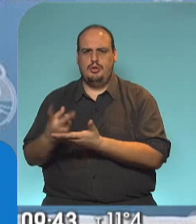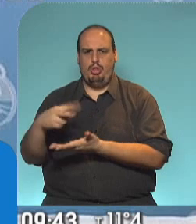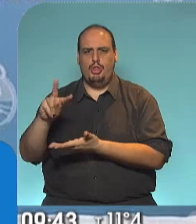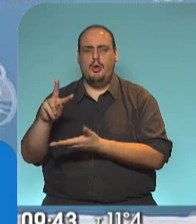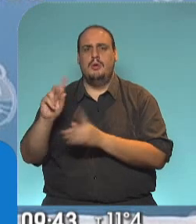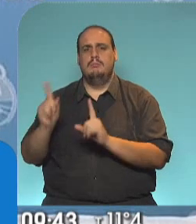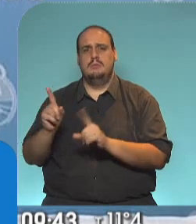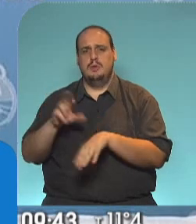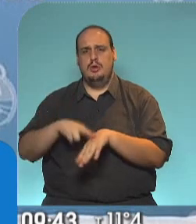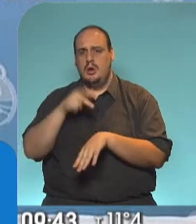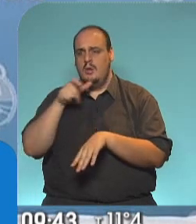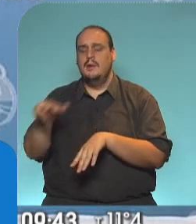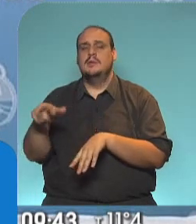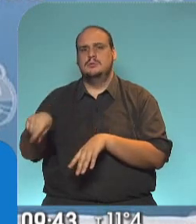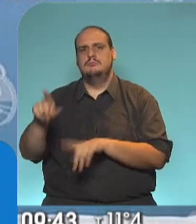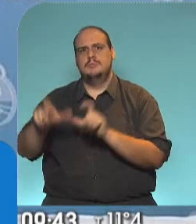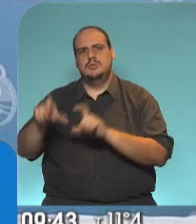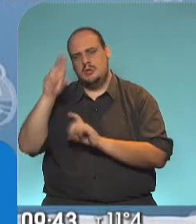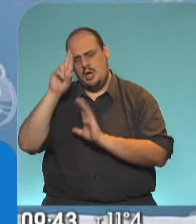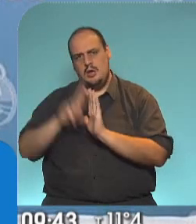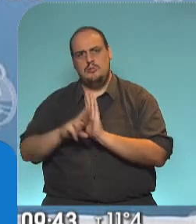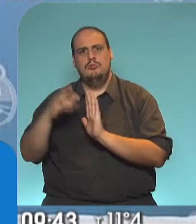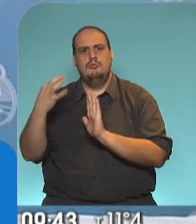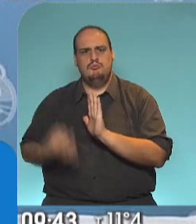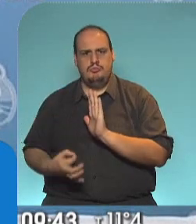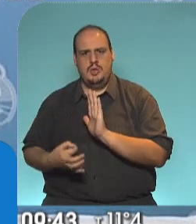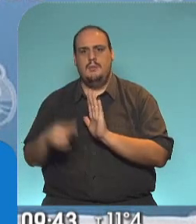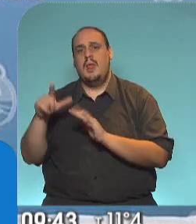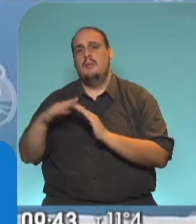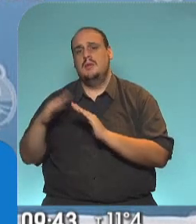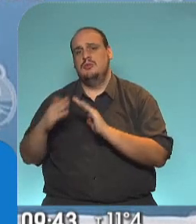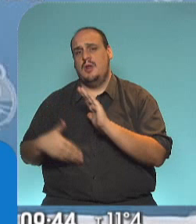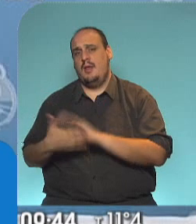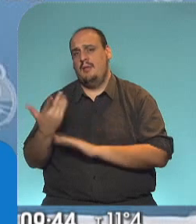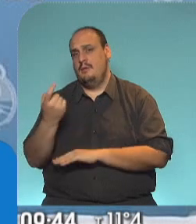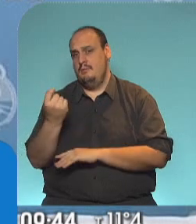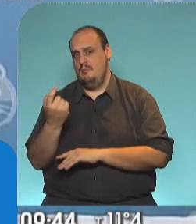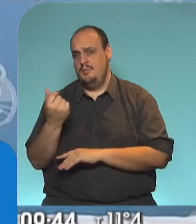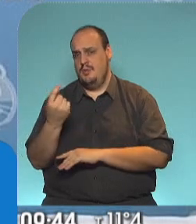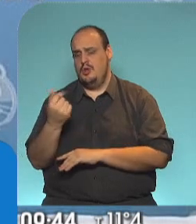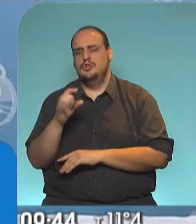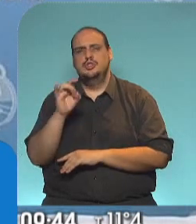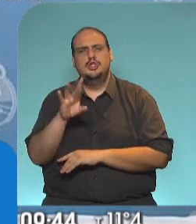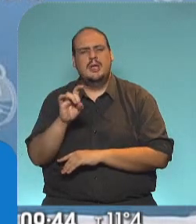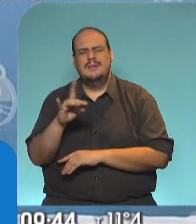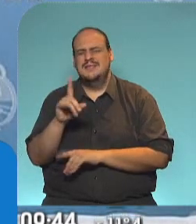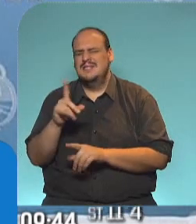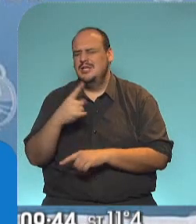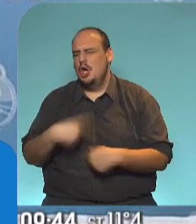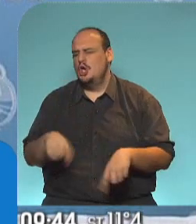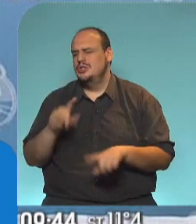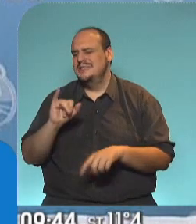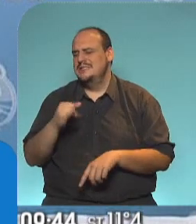en relación a que nuestras salidas sean lo mínimo posible lo que es solamente indispensable para